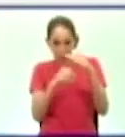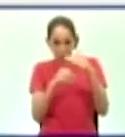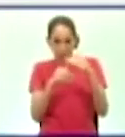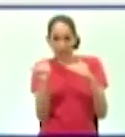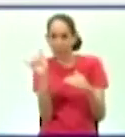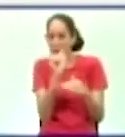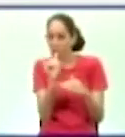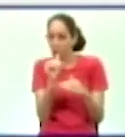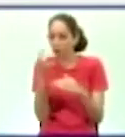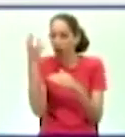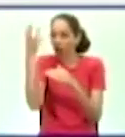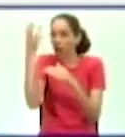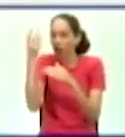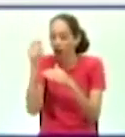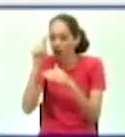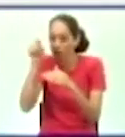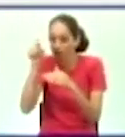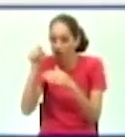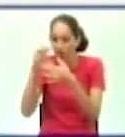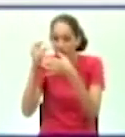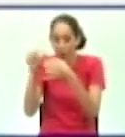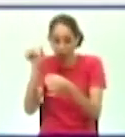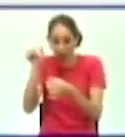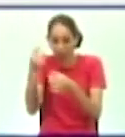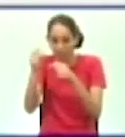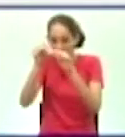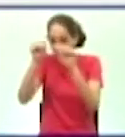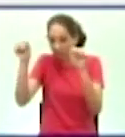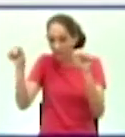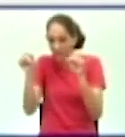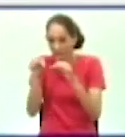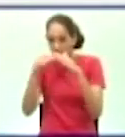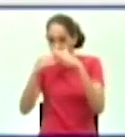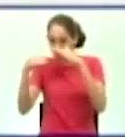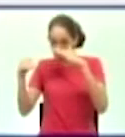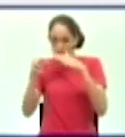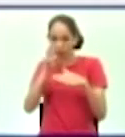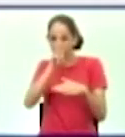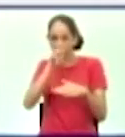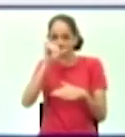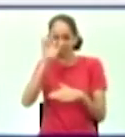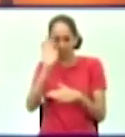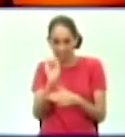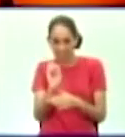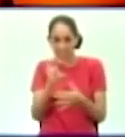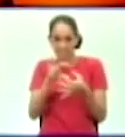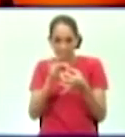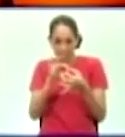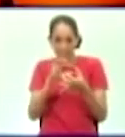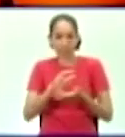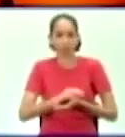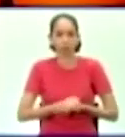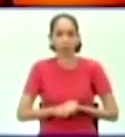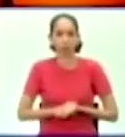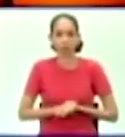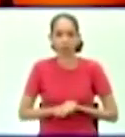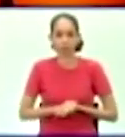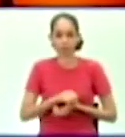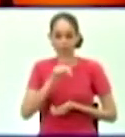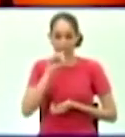ángulo que tiene el arco de la circunferencia. Bien, ahora